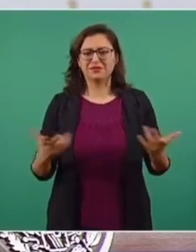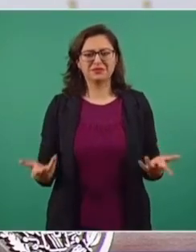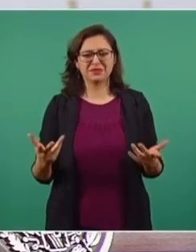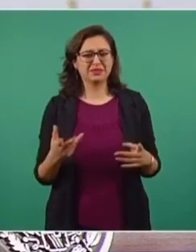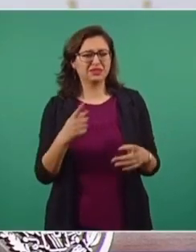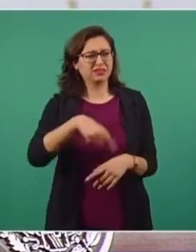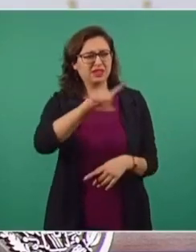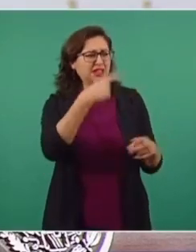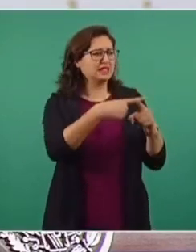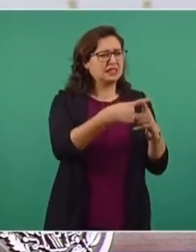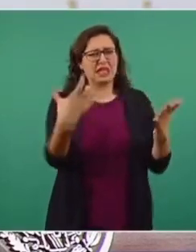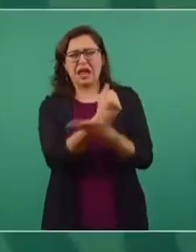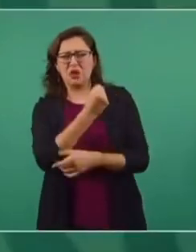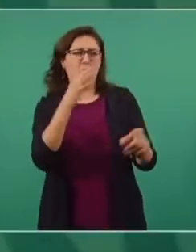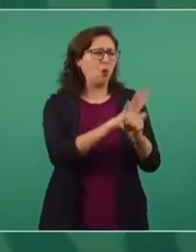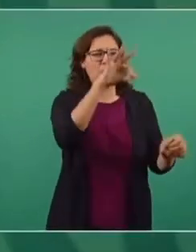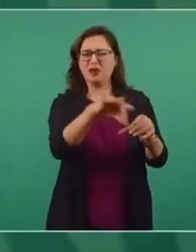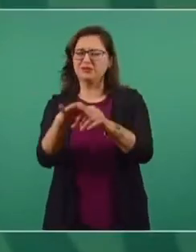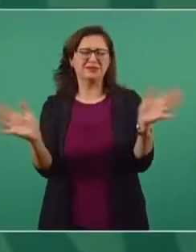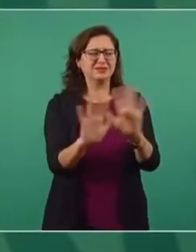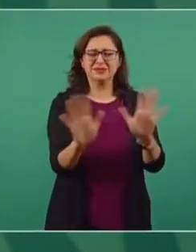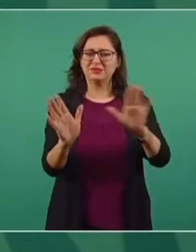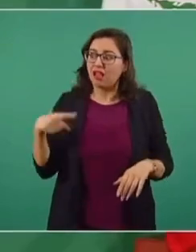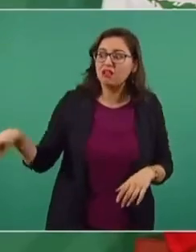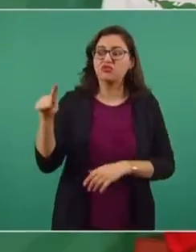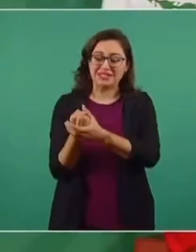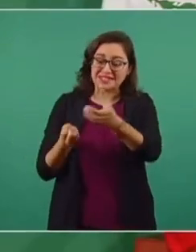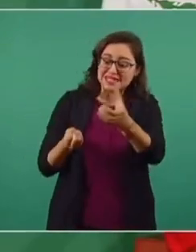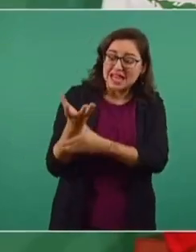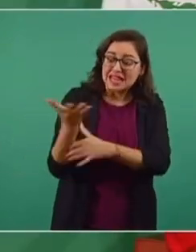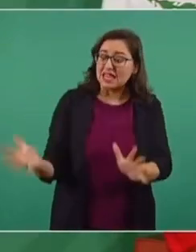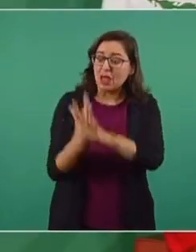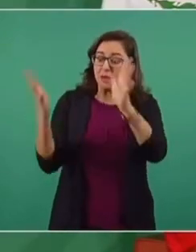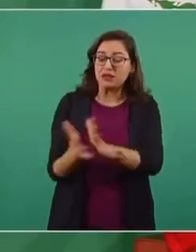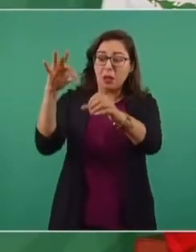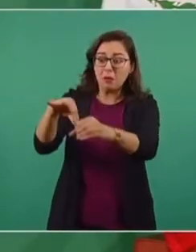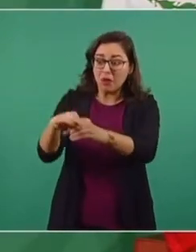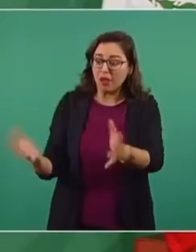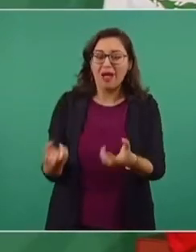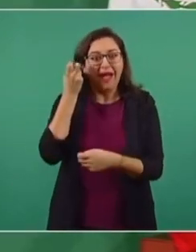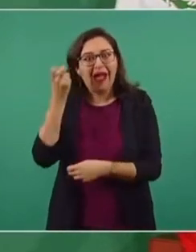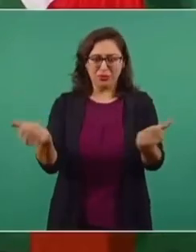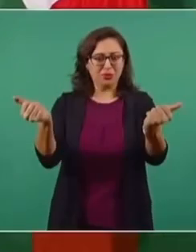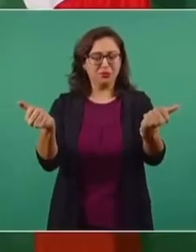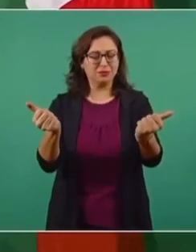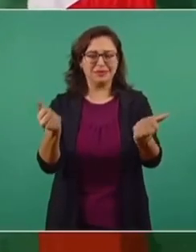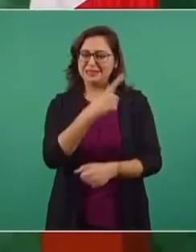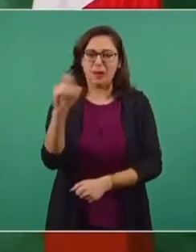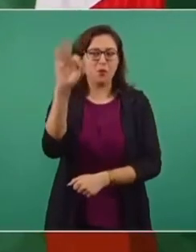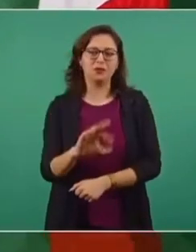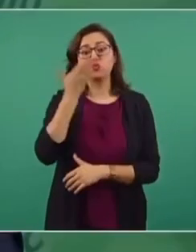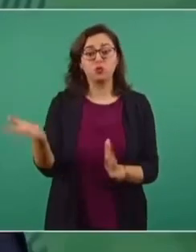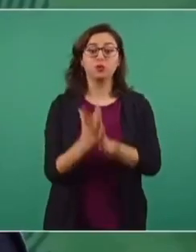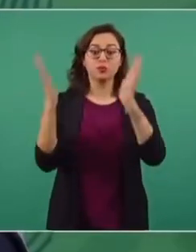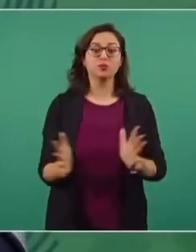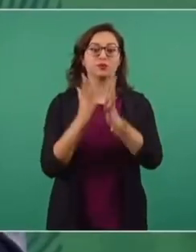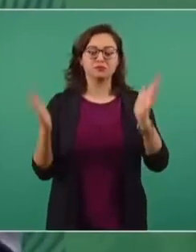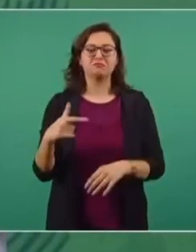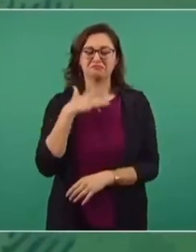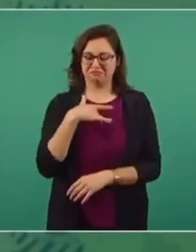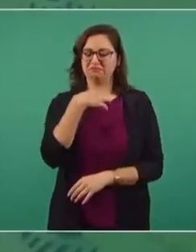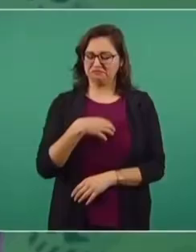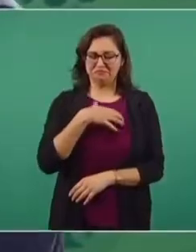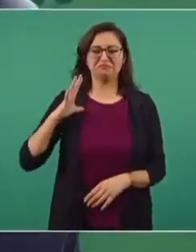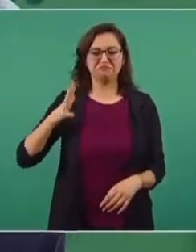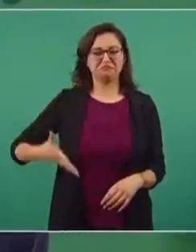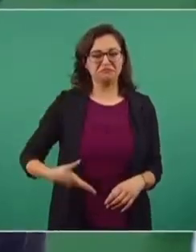de por cuál partido votaron. El hecho de ir a participar es muchísimo mejor que querer resolver las cosas con la violencia, y eso es lo que tenemos que celebrar. Me siento muy satisfecho